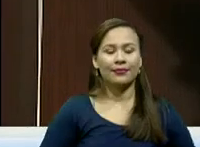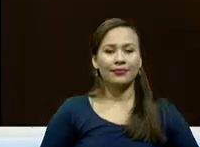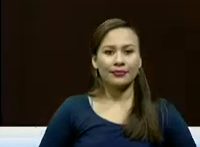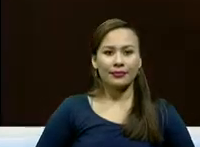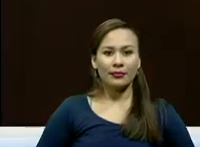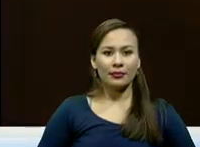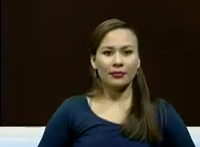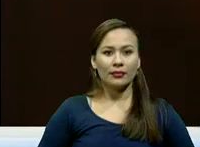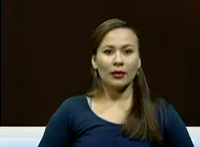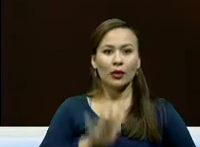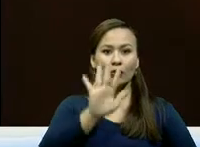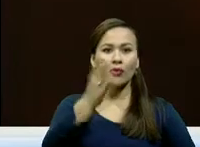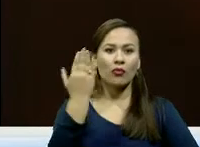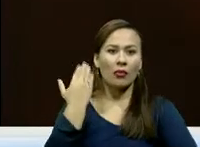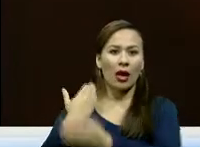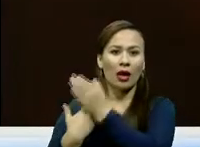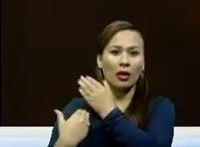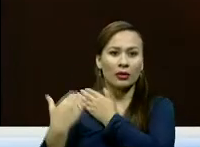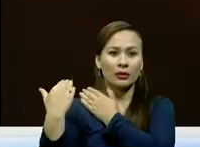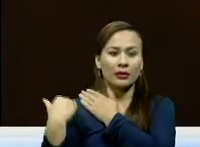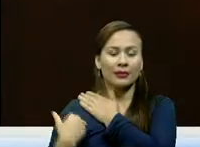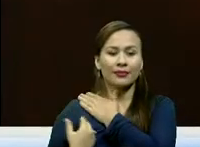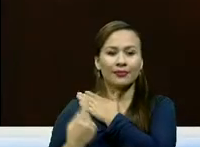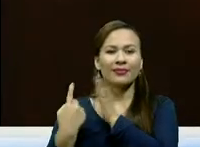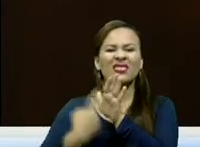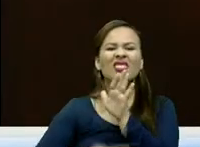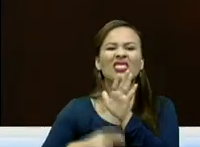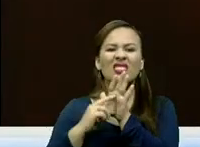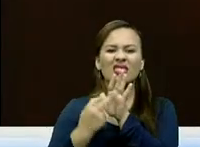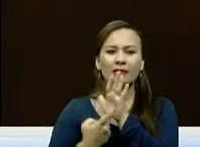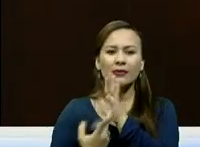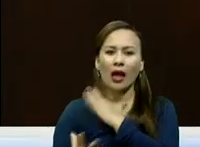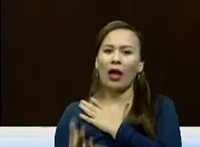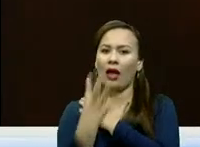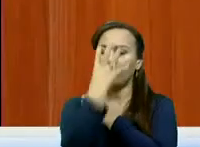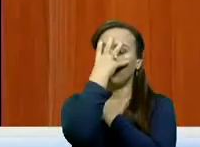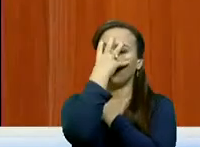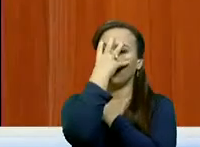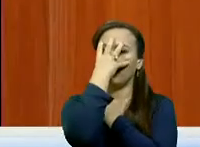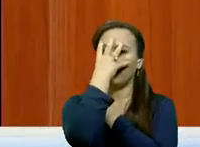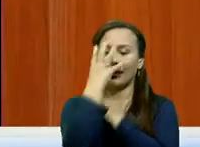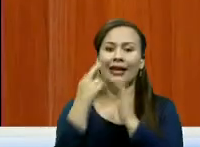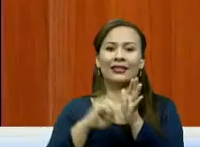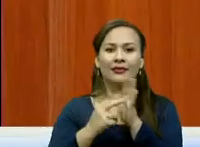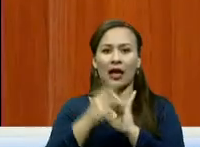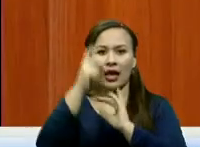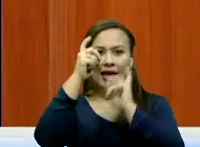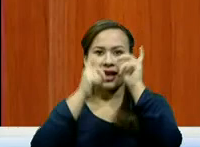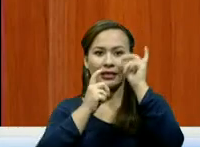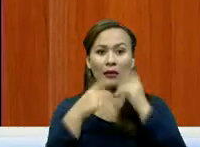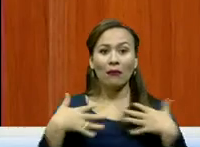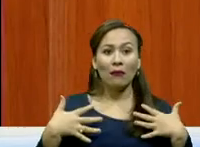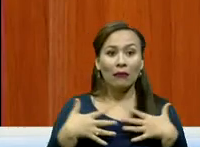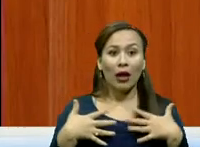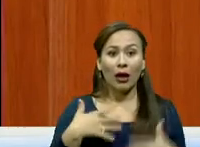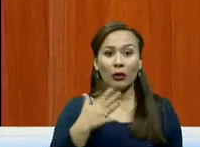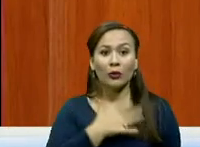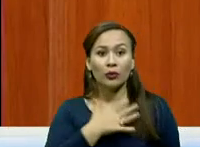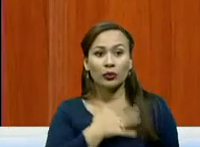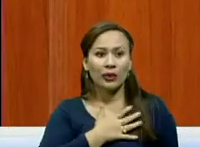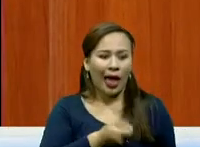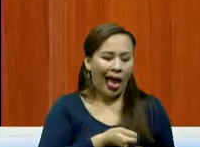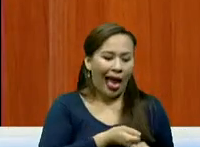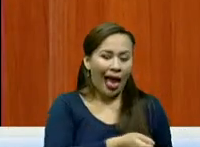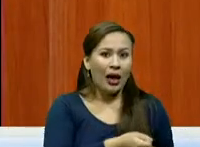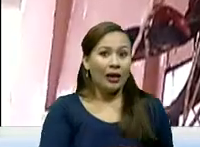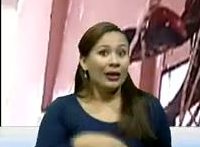En su origen o antiguamente, lo que representaba esta careta es un gesto de miedo, de susto, de intimidación, como